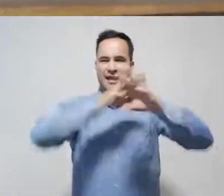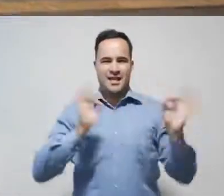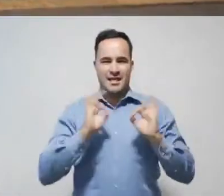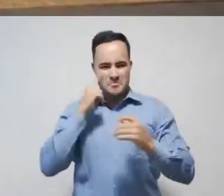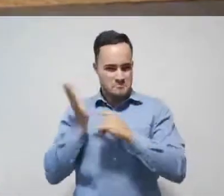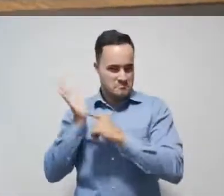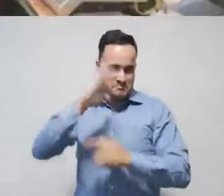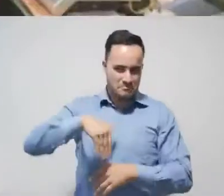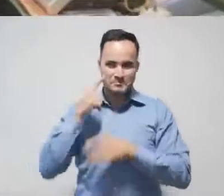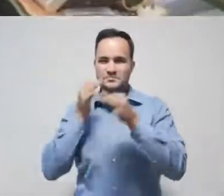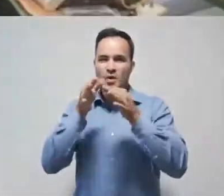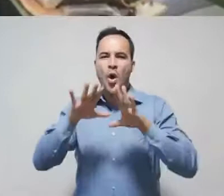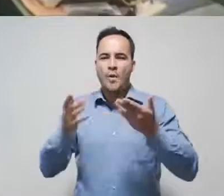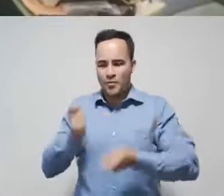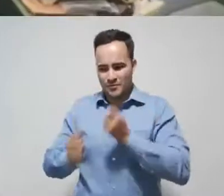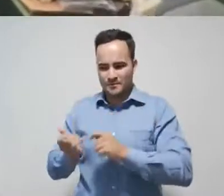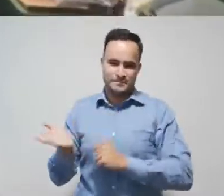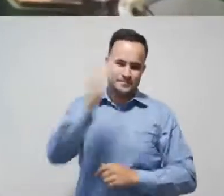mercadito.